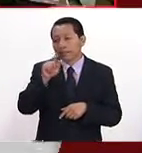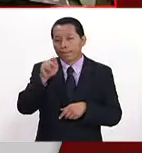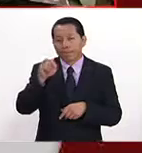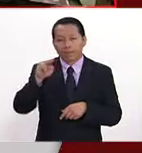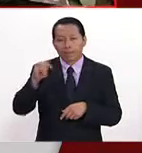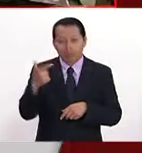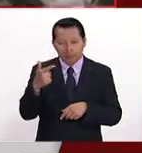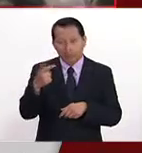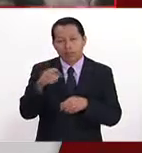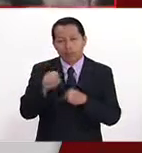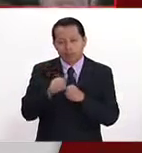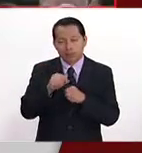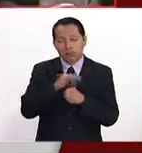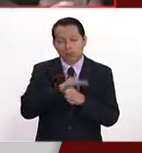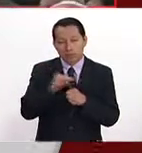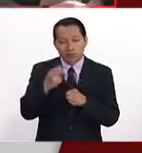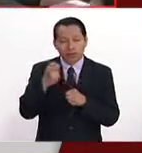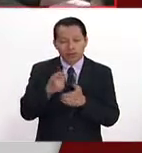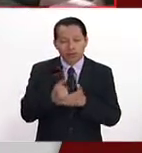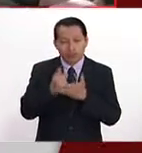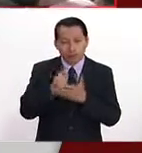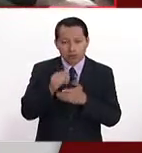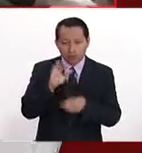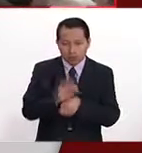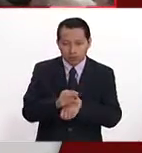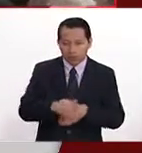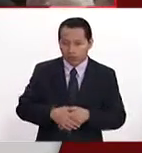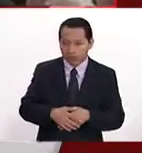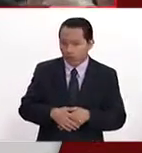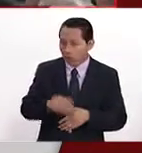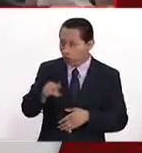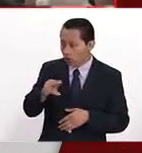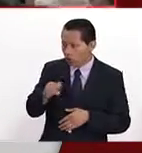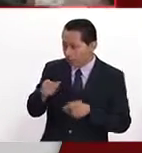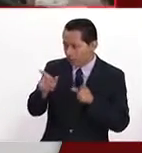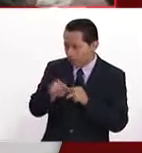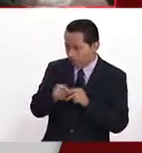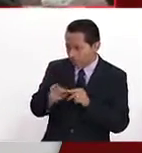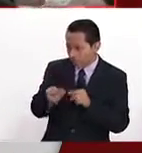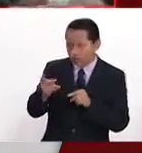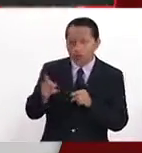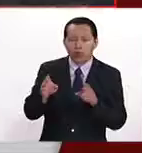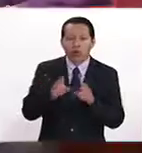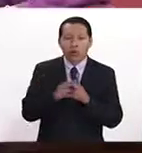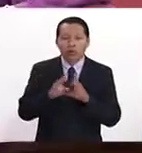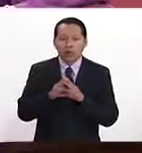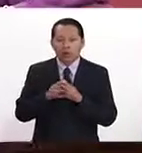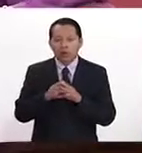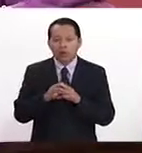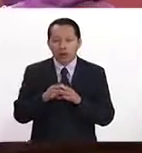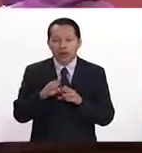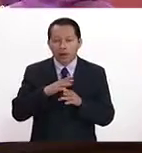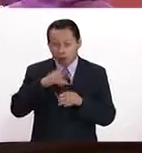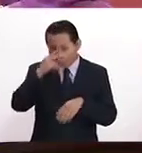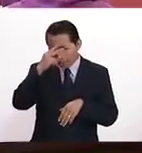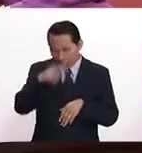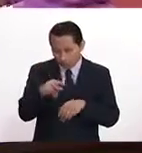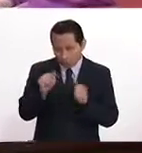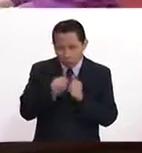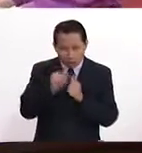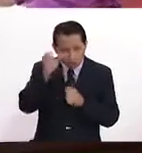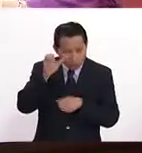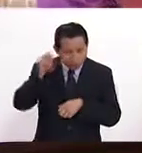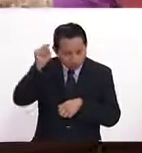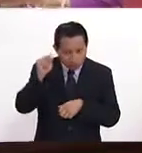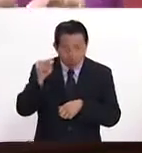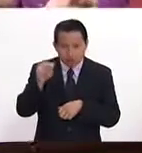que consolidar y eso nos va a ayudar a reforzar la presencia. Jorge, brevemente, ¿y cómo es nuestra relación? ¿Cómo es la relación de México con Corea del Norte,